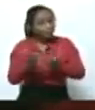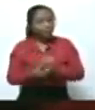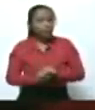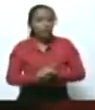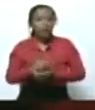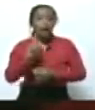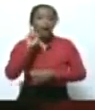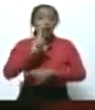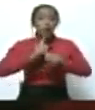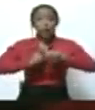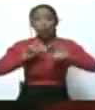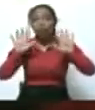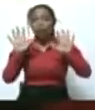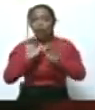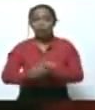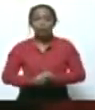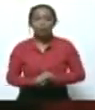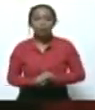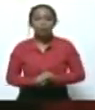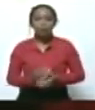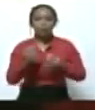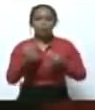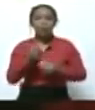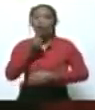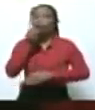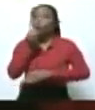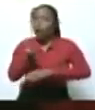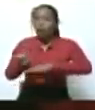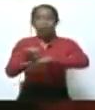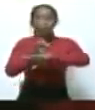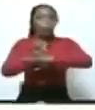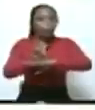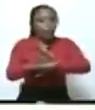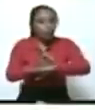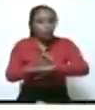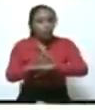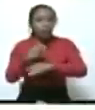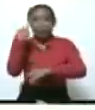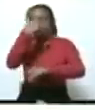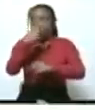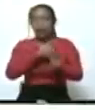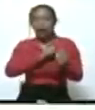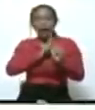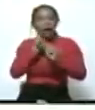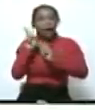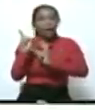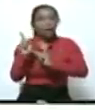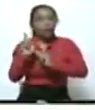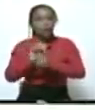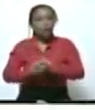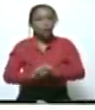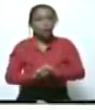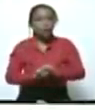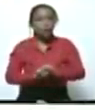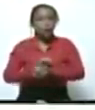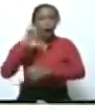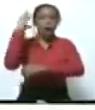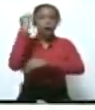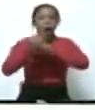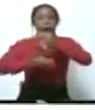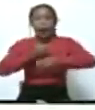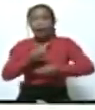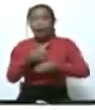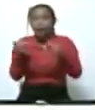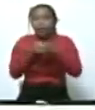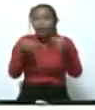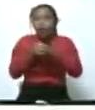el 1x10 para el buen gobierno, de cara pues a lograr que el partido